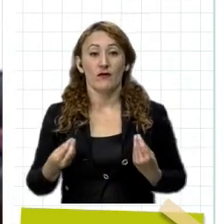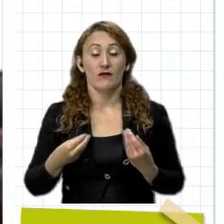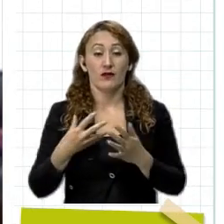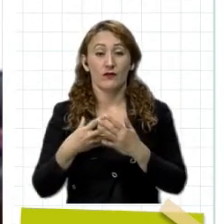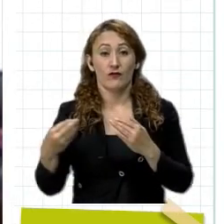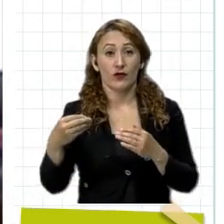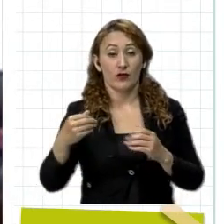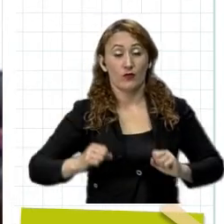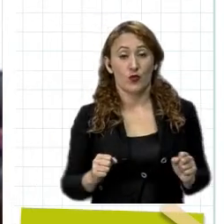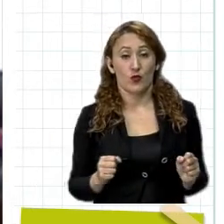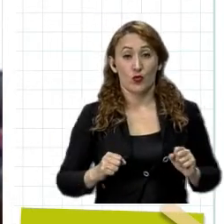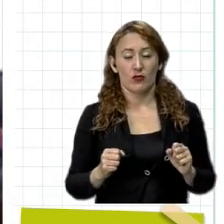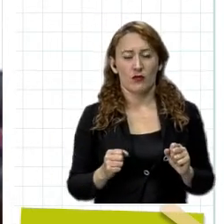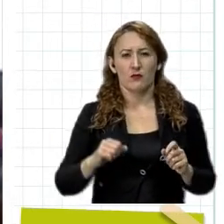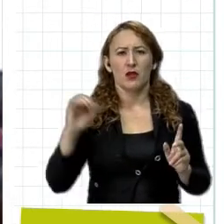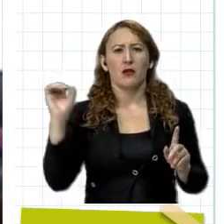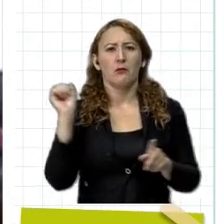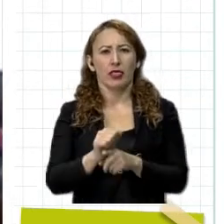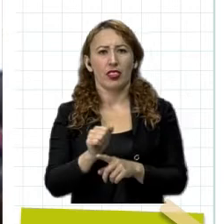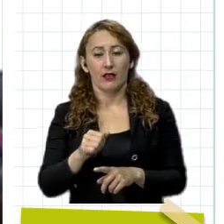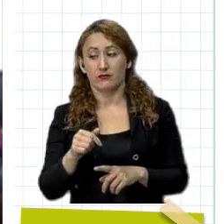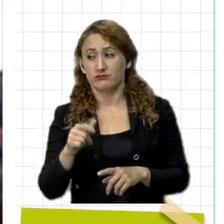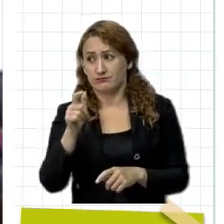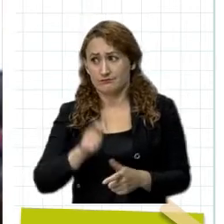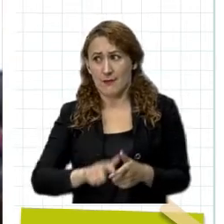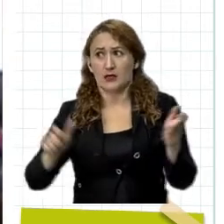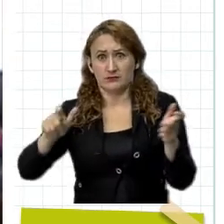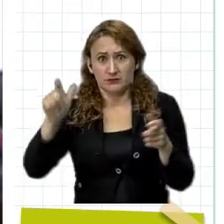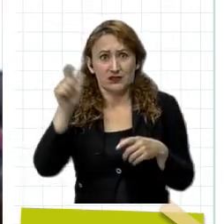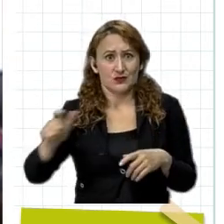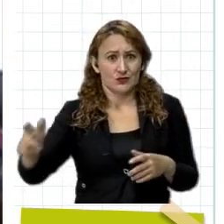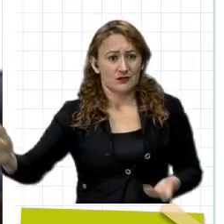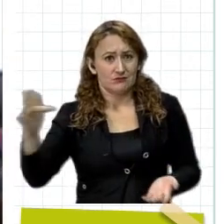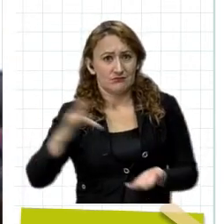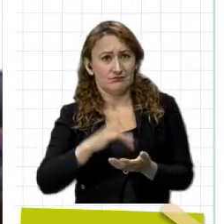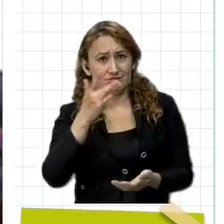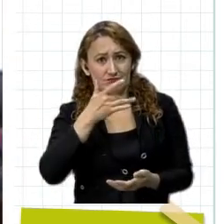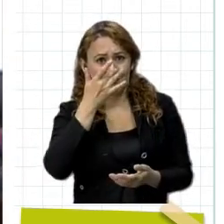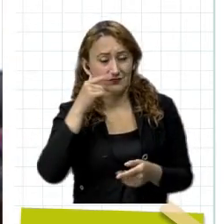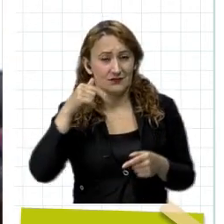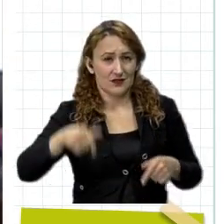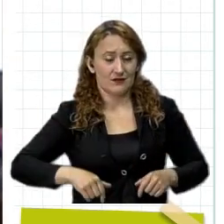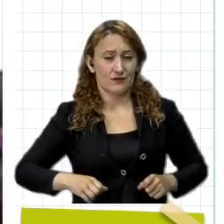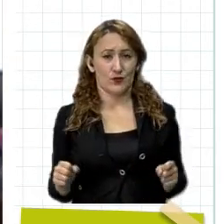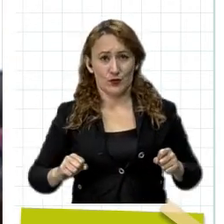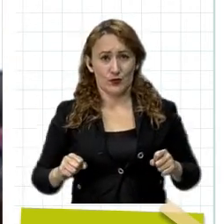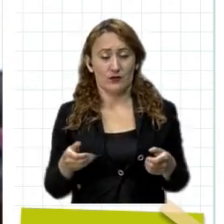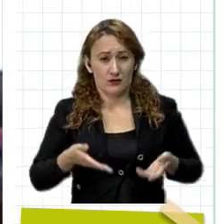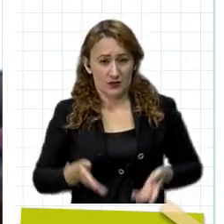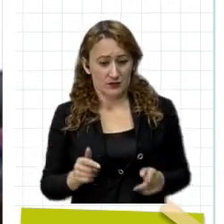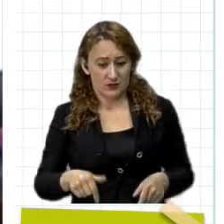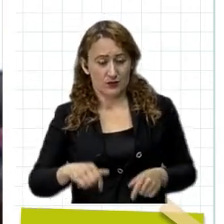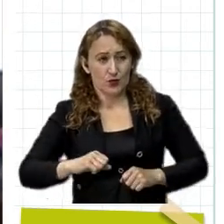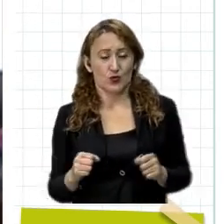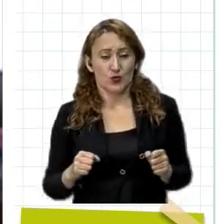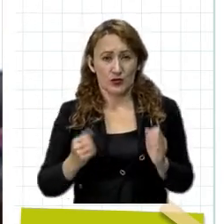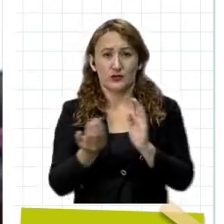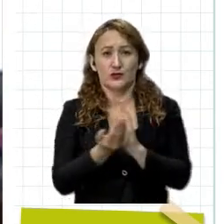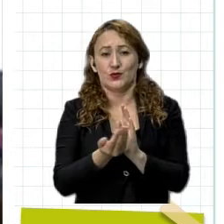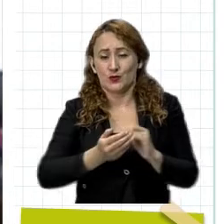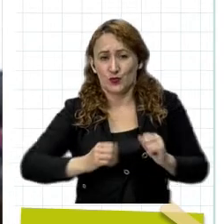Bogotá, ignorando la fuerte presencia que hay de afrodescendientes en Bogotá, que nacieron en Bogotá, estudiaron en